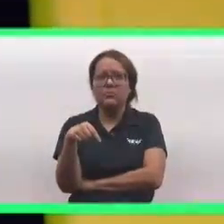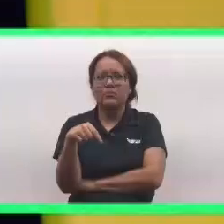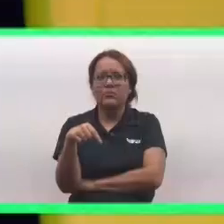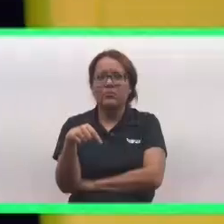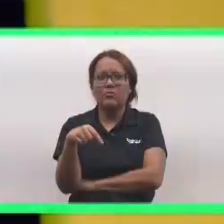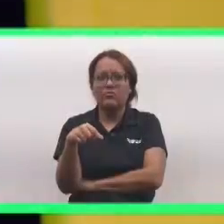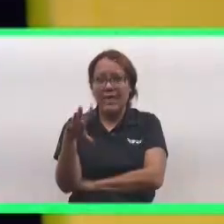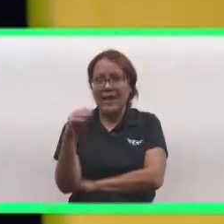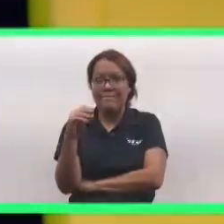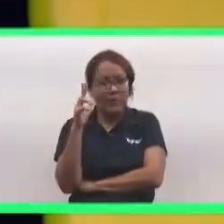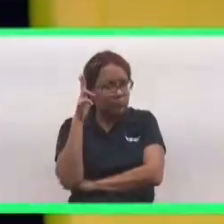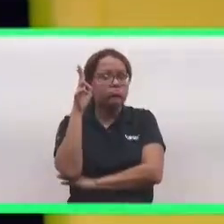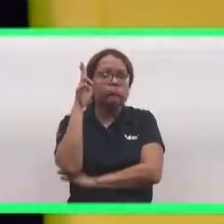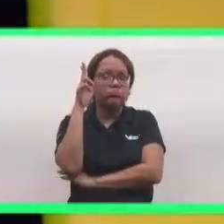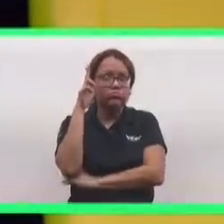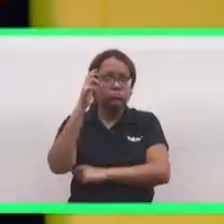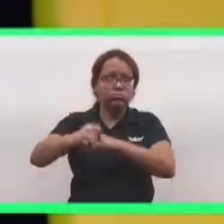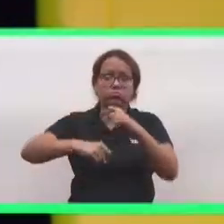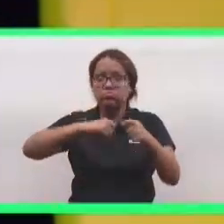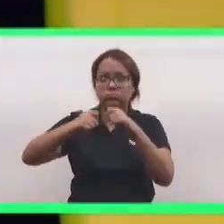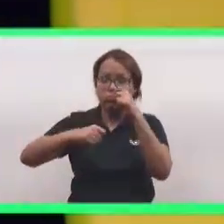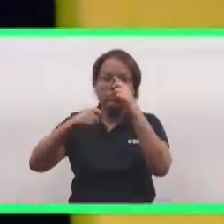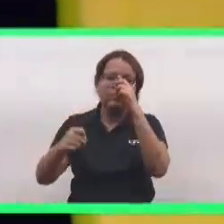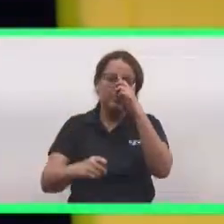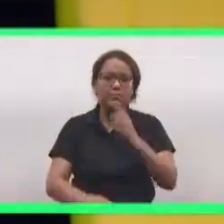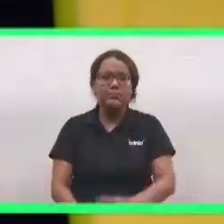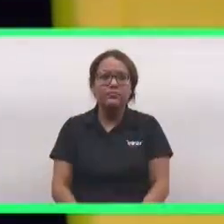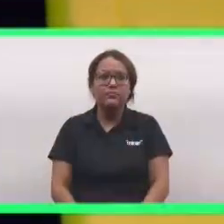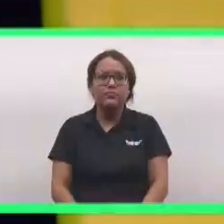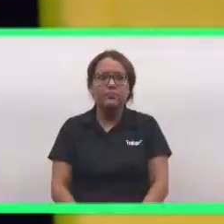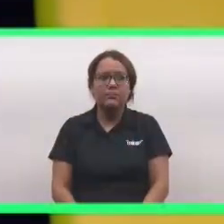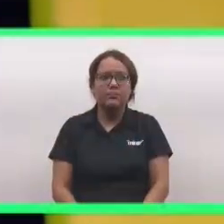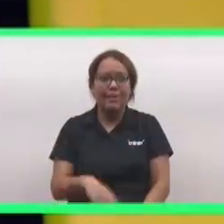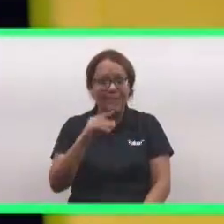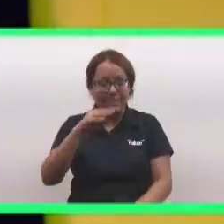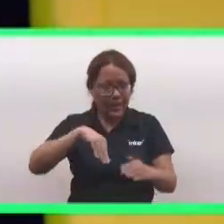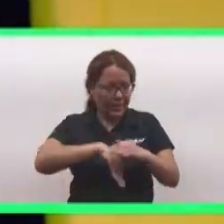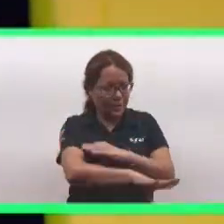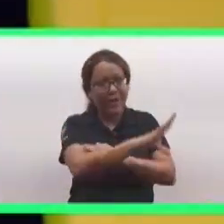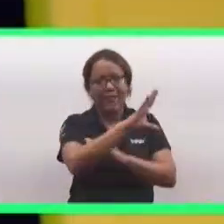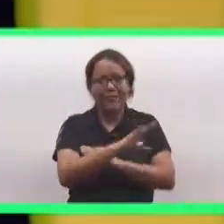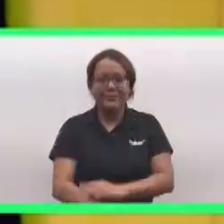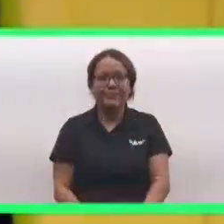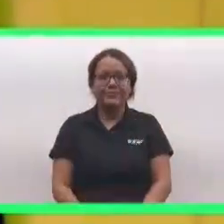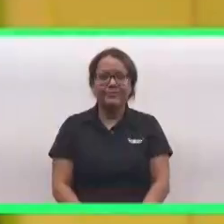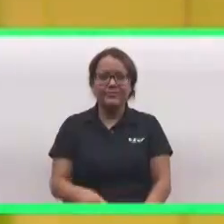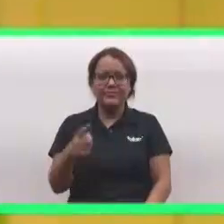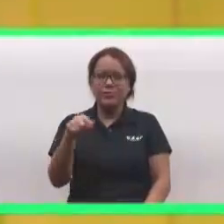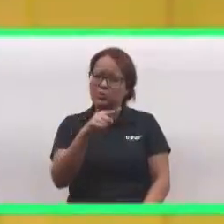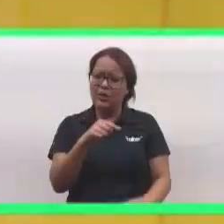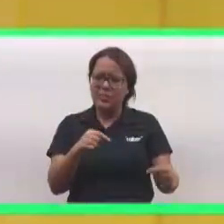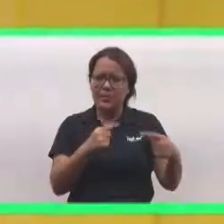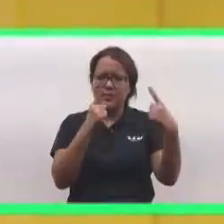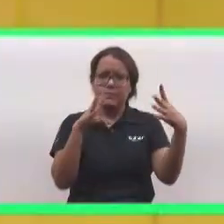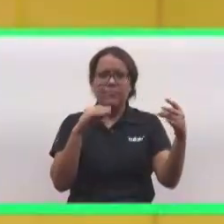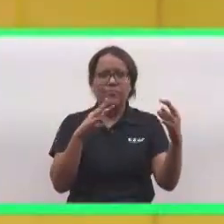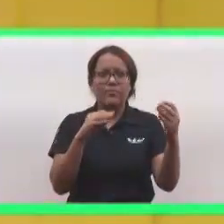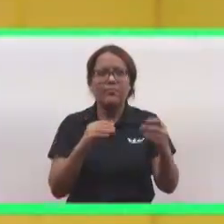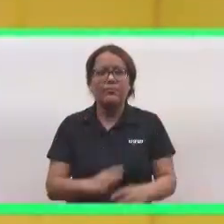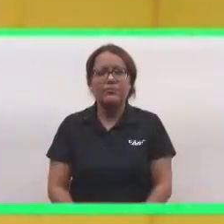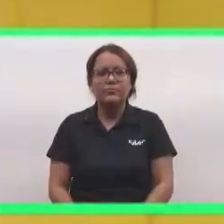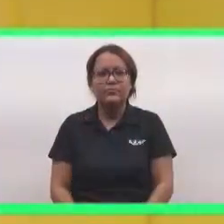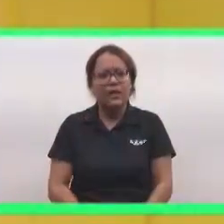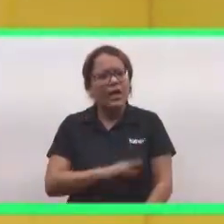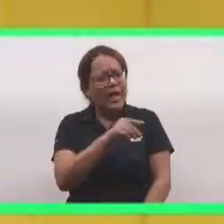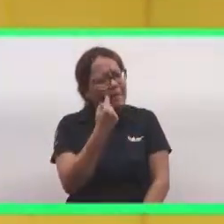oyen el botón, salen volados los vecinos porque saben que la bestia va para afuera. Hable con su enemigo. Mire, don fulano,